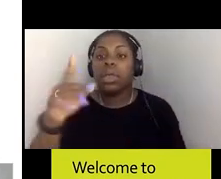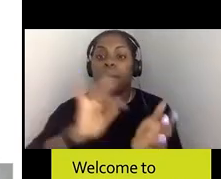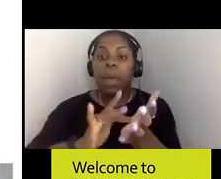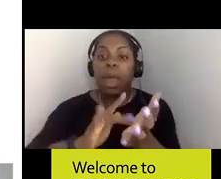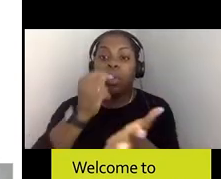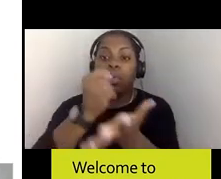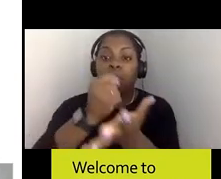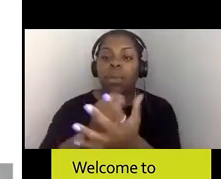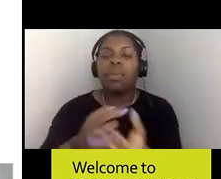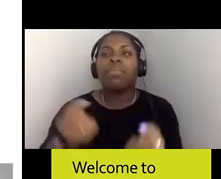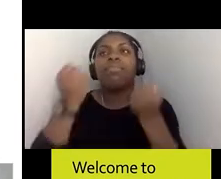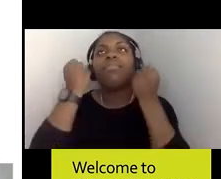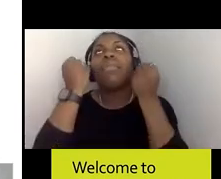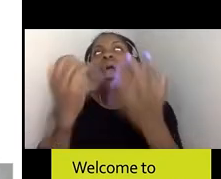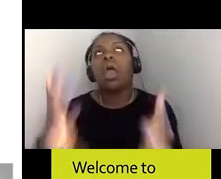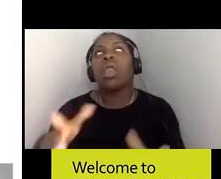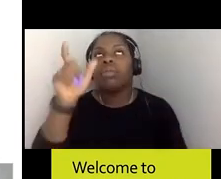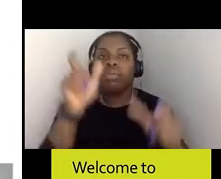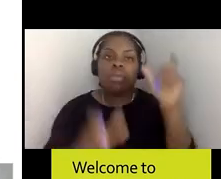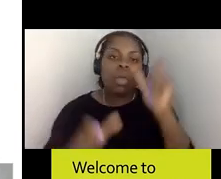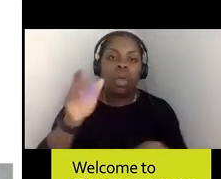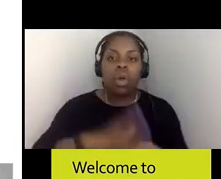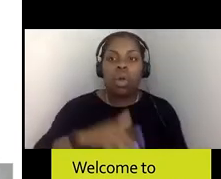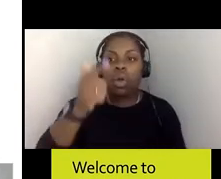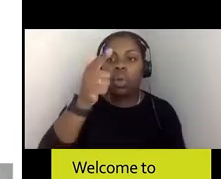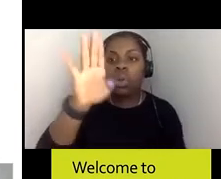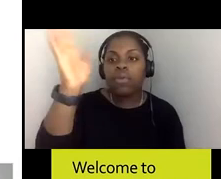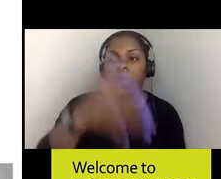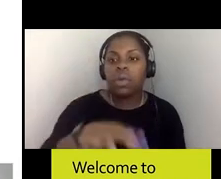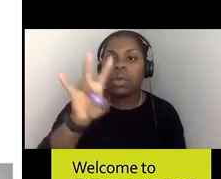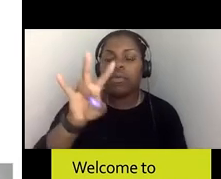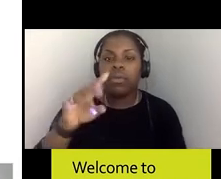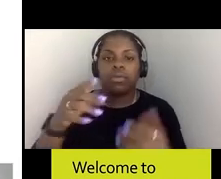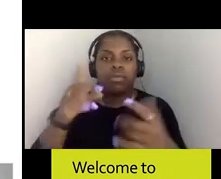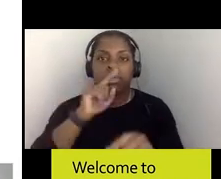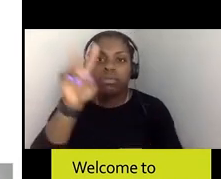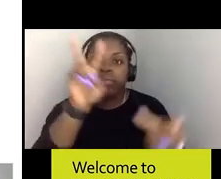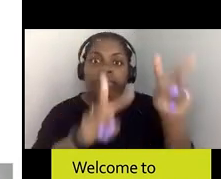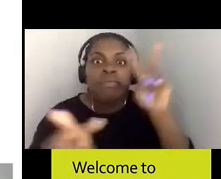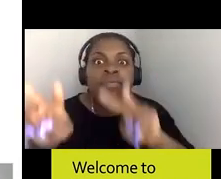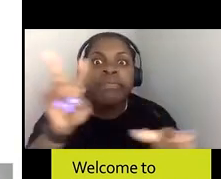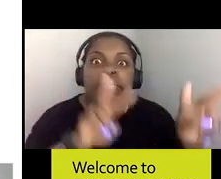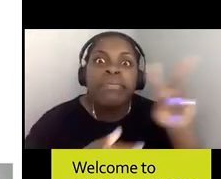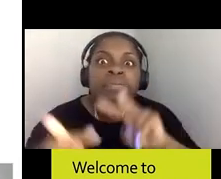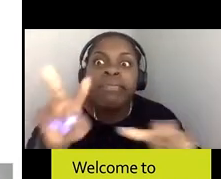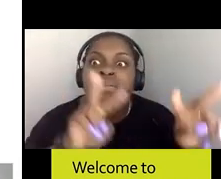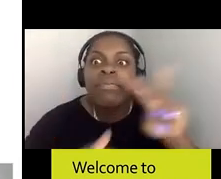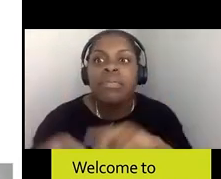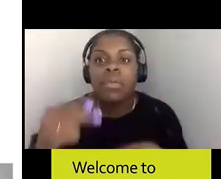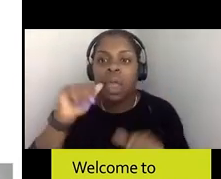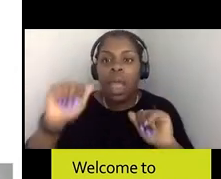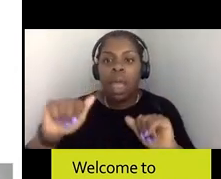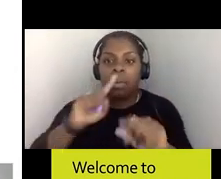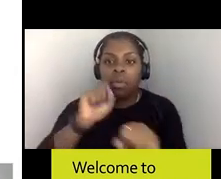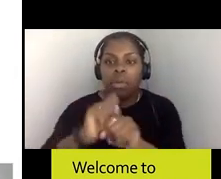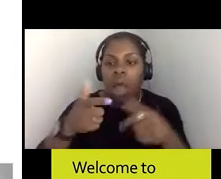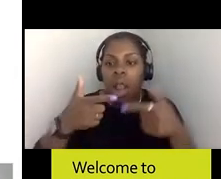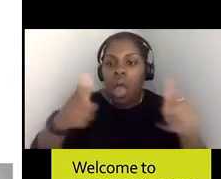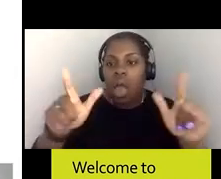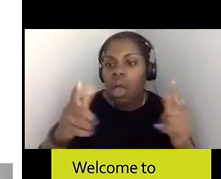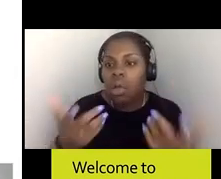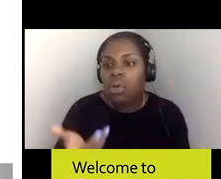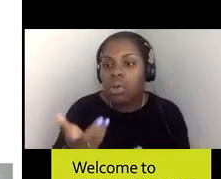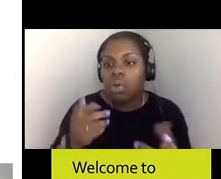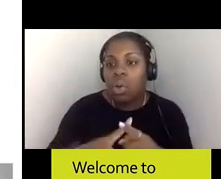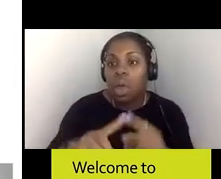poder buscar atención médica. Hay muchas personas, tal vez estén en vigilancia de monitoreo electrónico 24 horas al